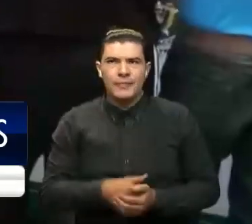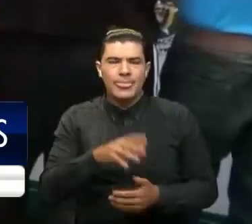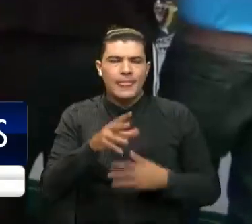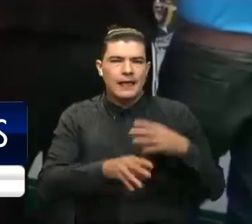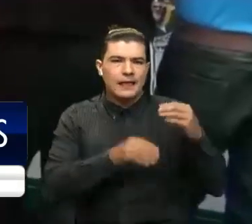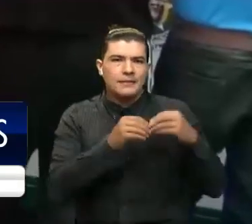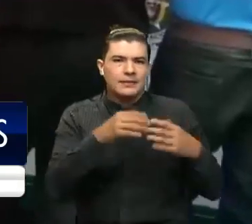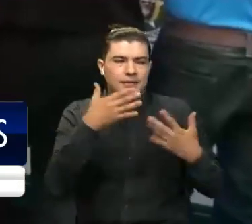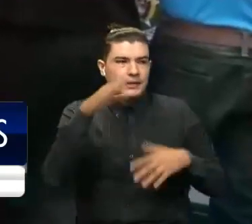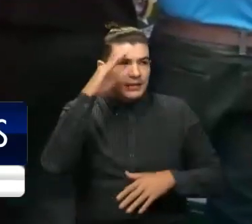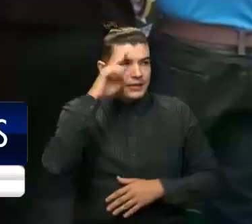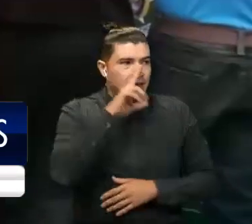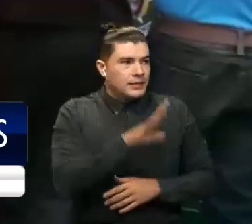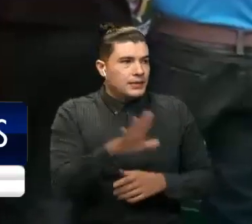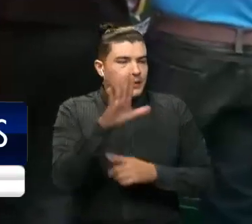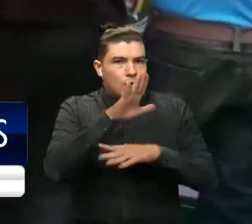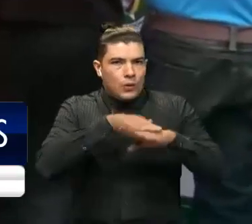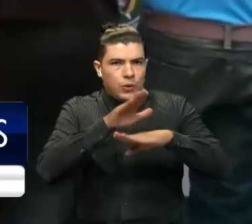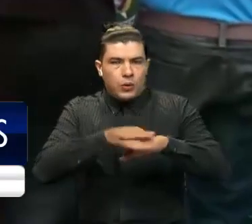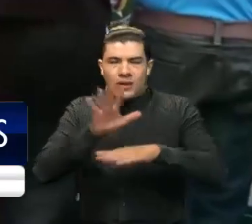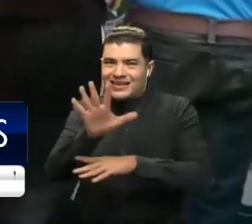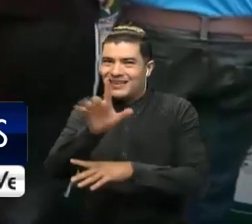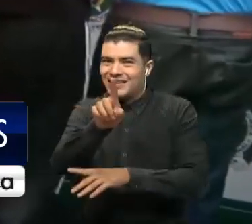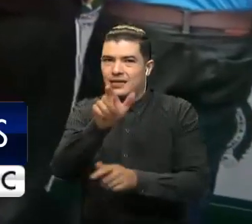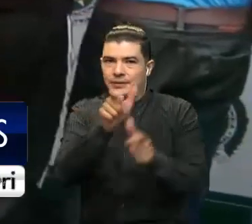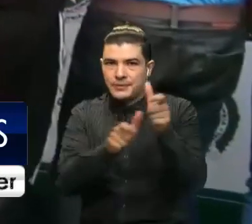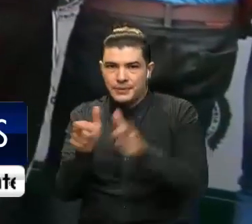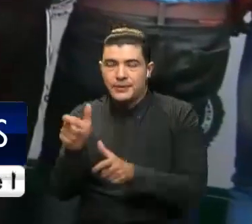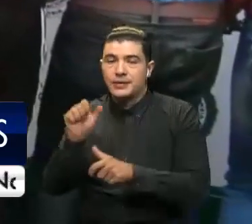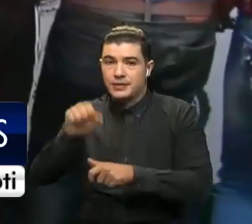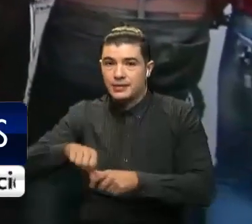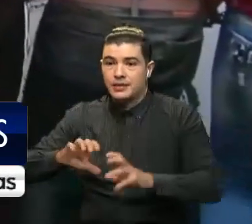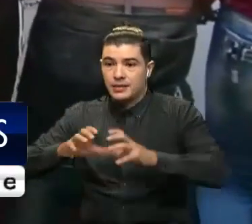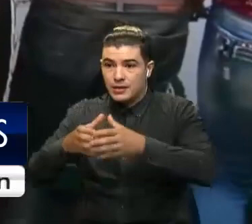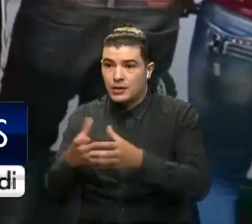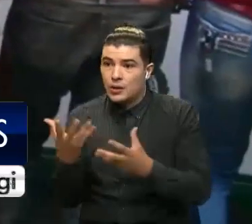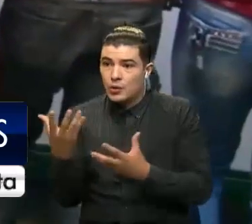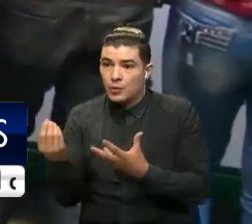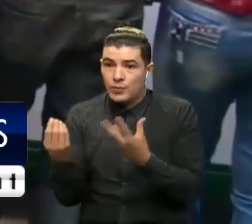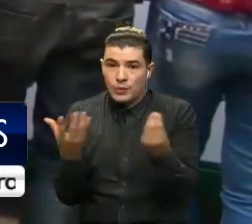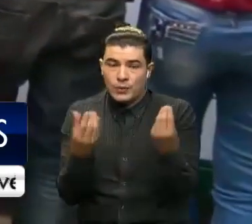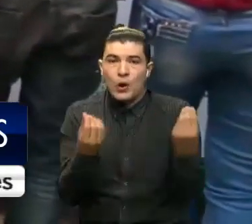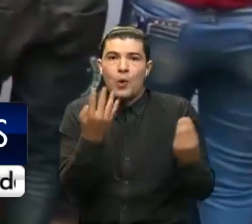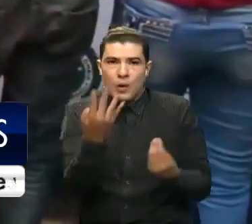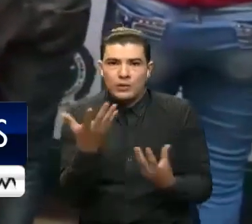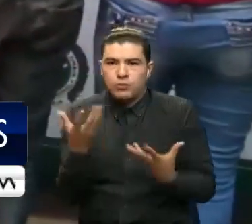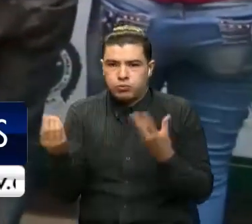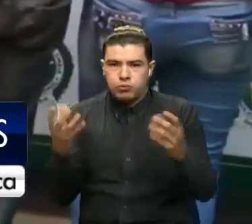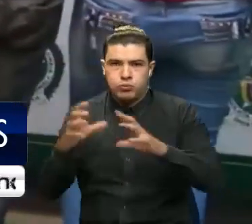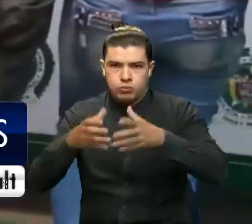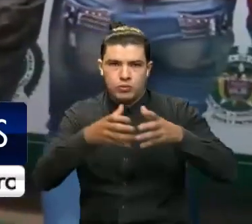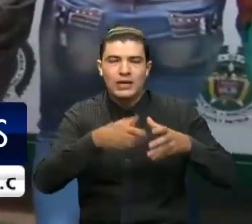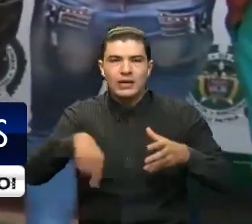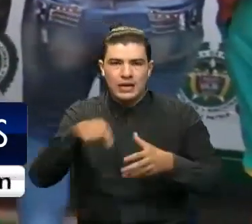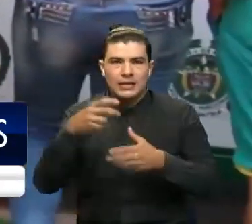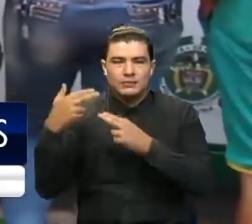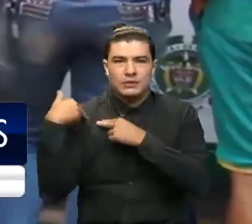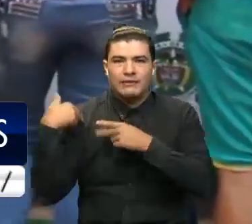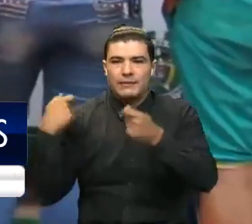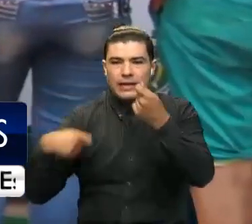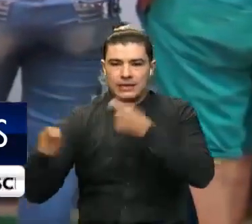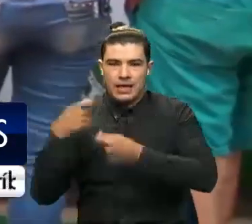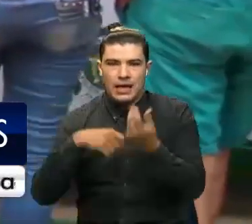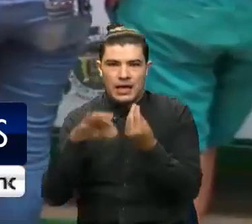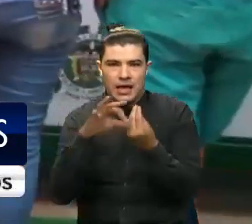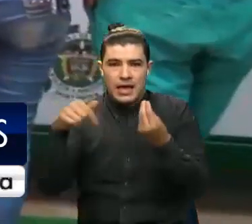autoridades informaron sobre la captura de 51 personas integrantes de cuatro bandas delincuenciales dedicadas al microtráfico en santander